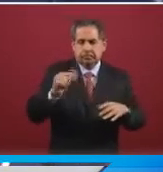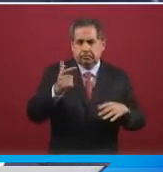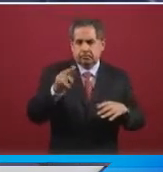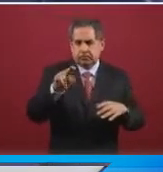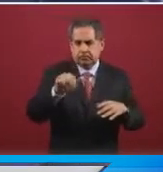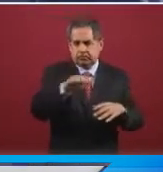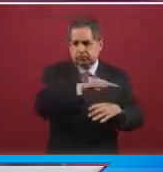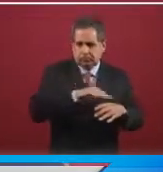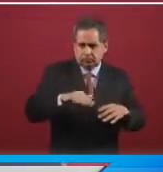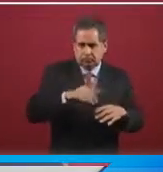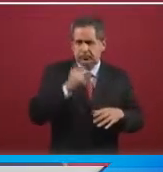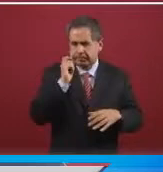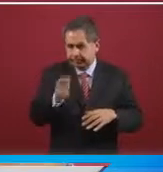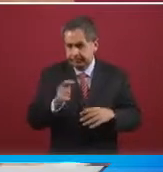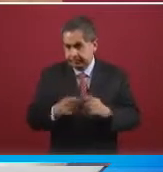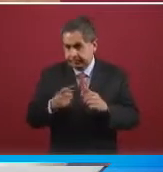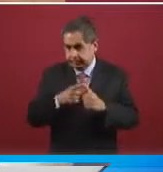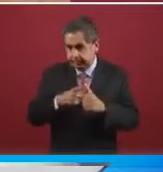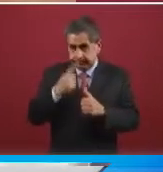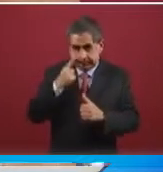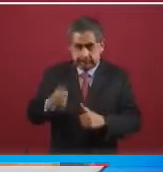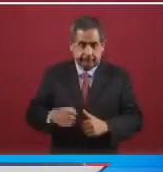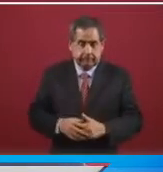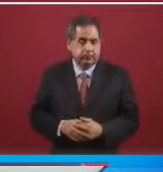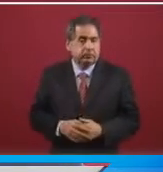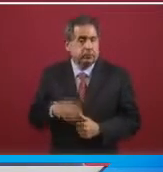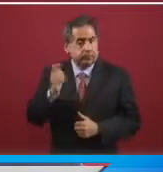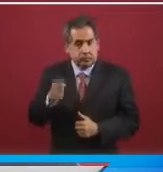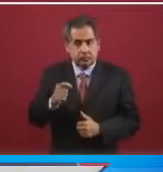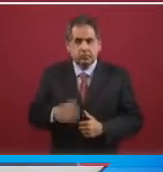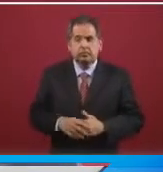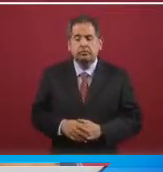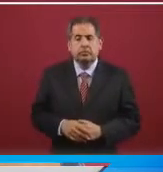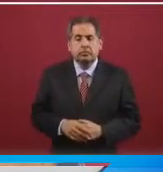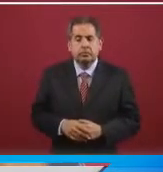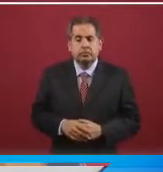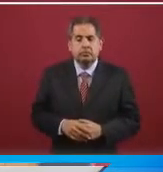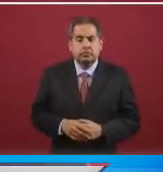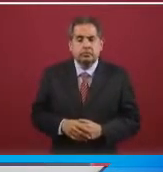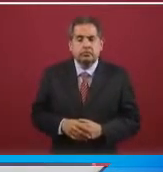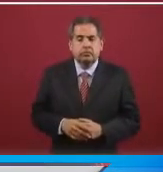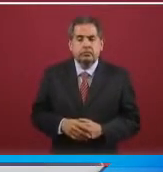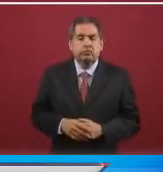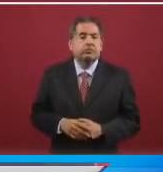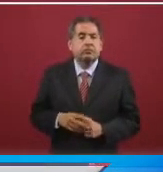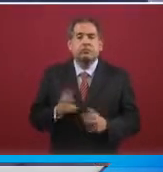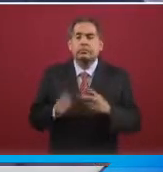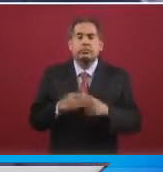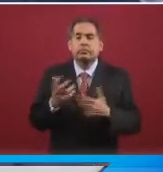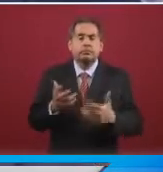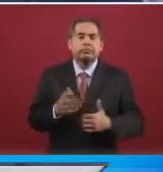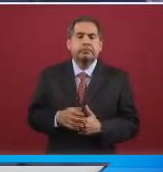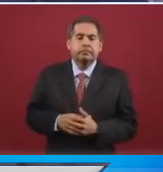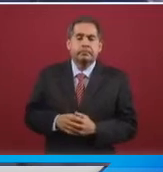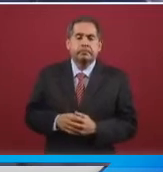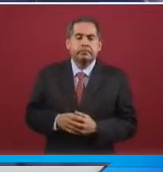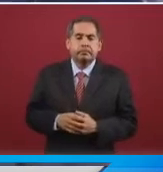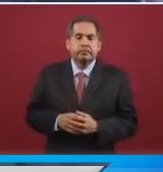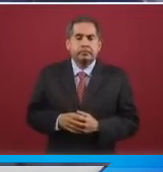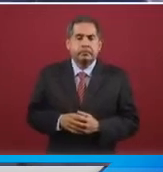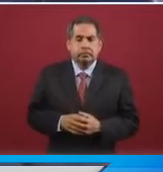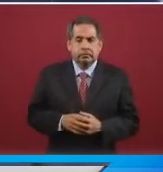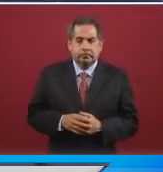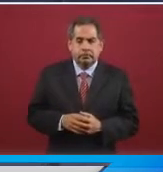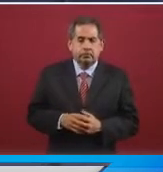La justicia tarda pero llega, sobre todo cuando se lucha por ideales. Ya ha iniciado la dispersión de recursos para la zona de la